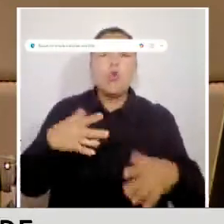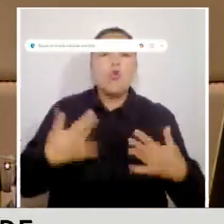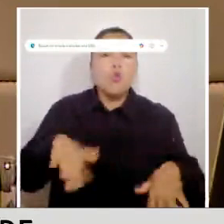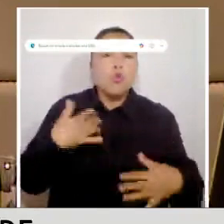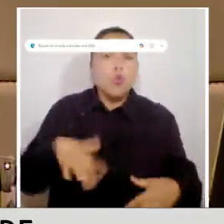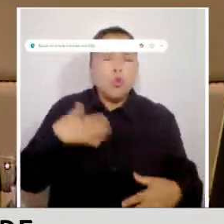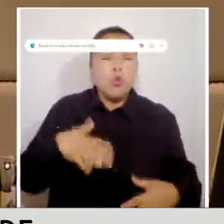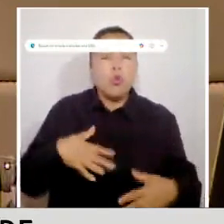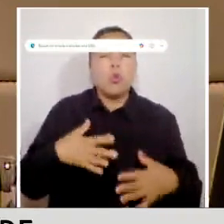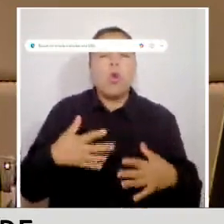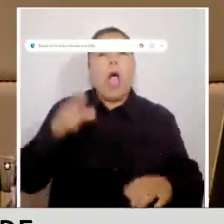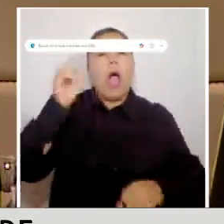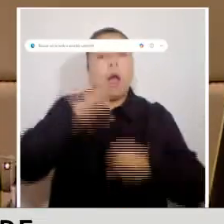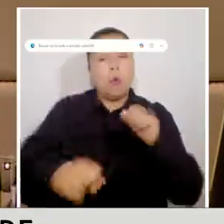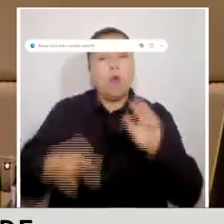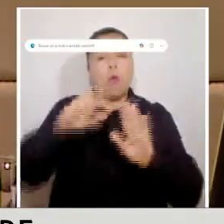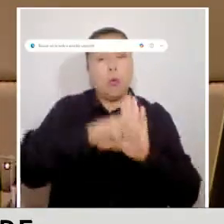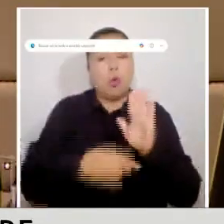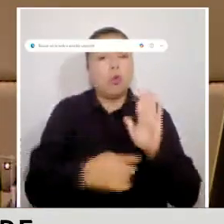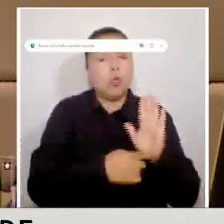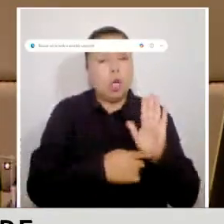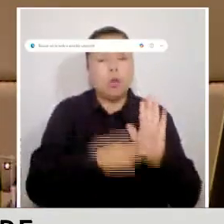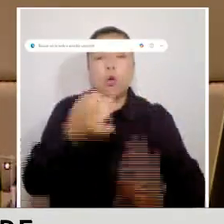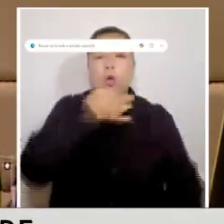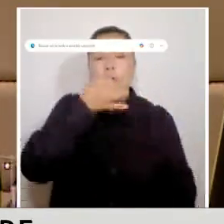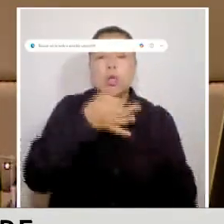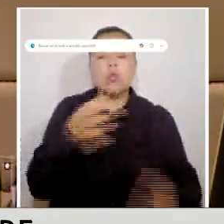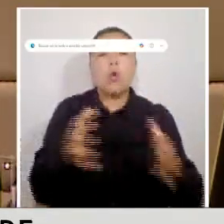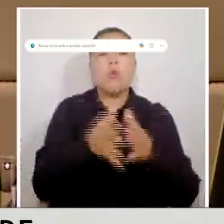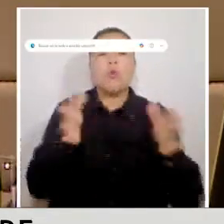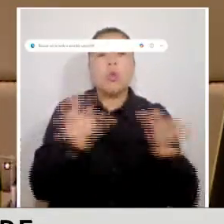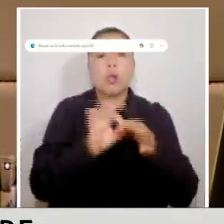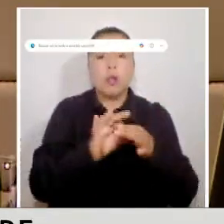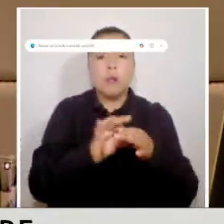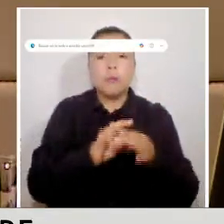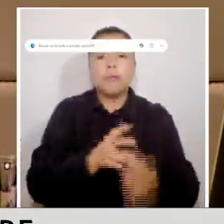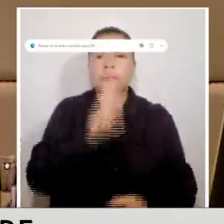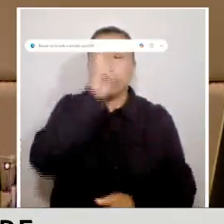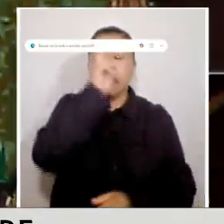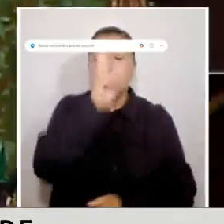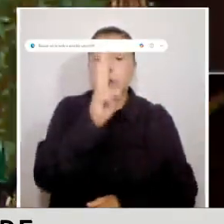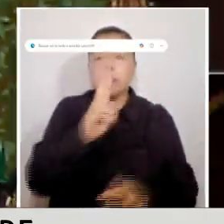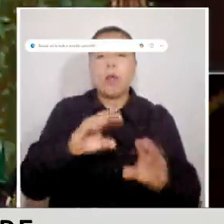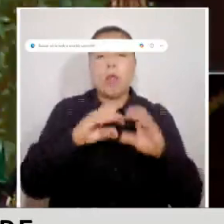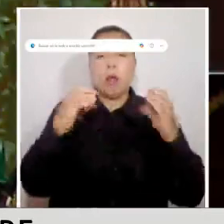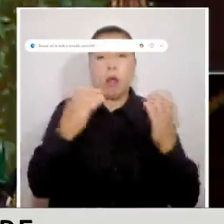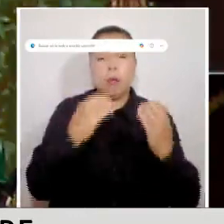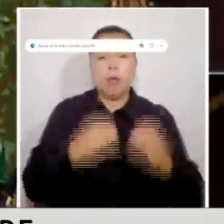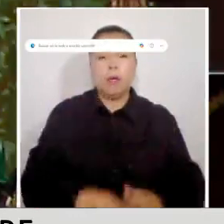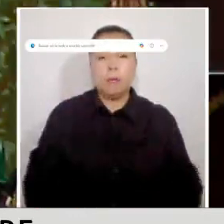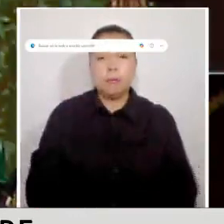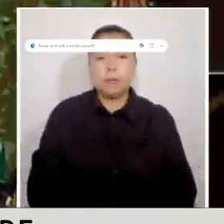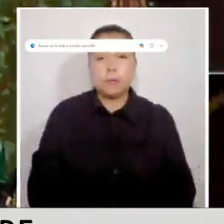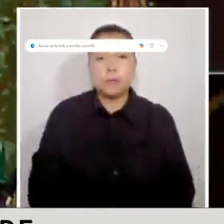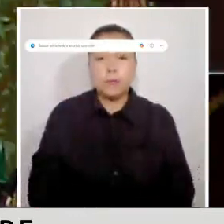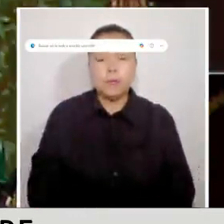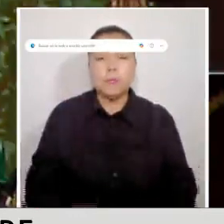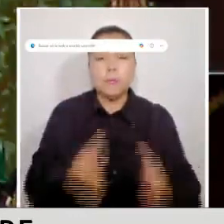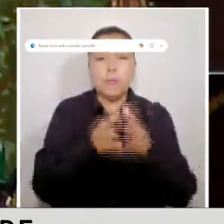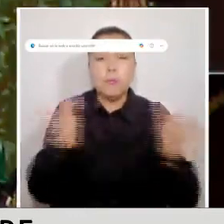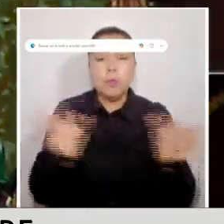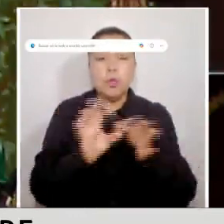apruebo el proyecto he dicho muchas gracias honorable cámara Muchas gracias